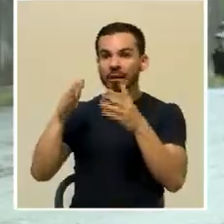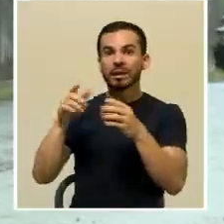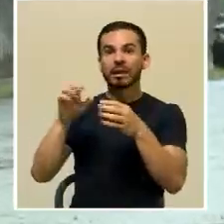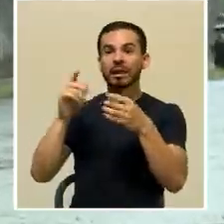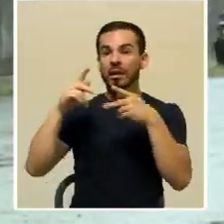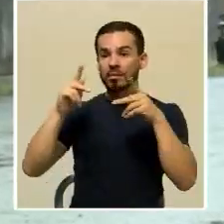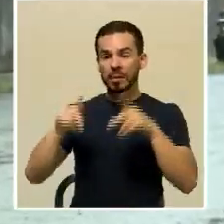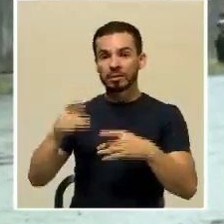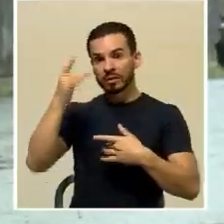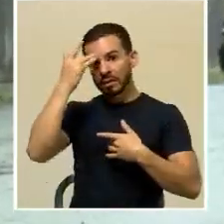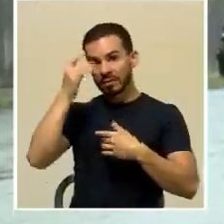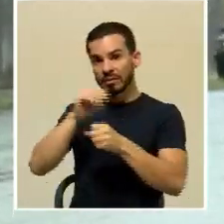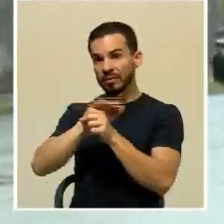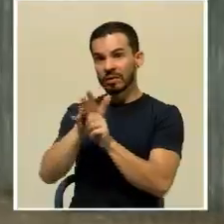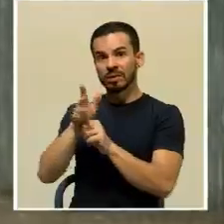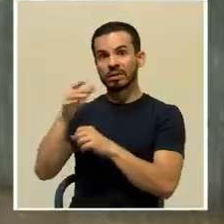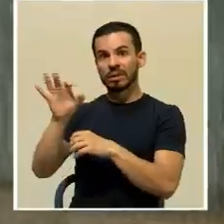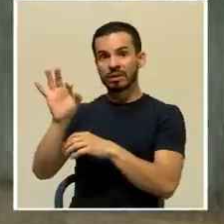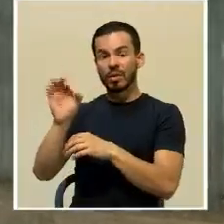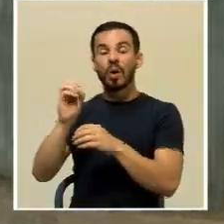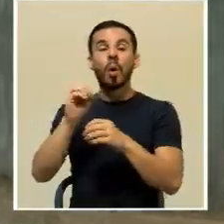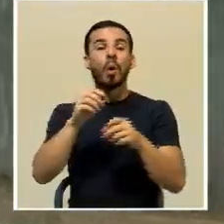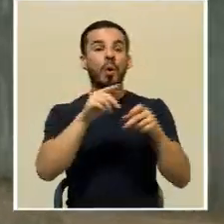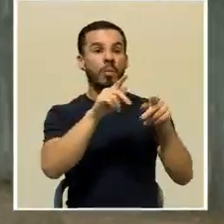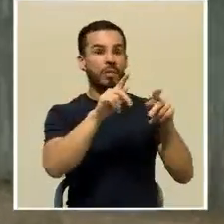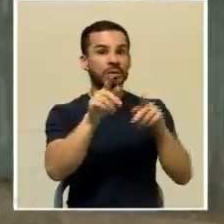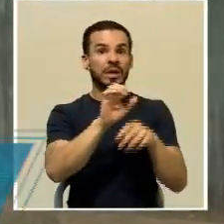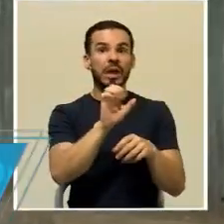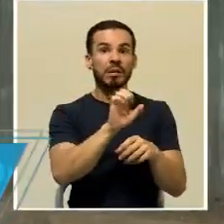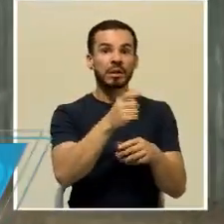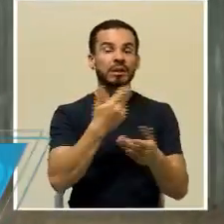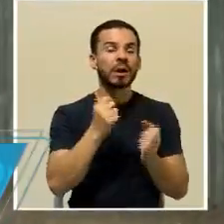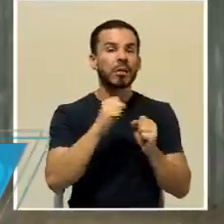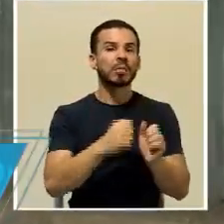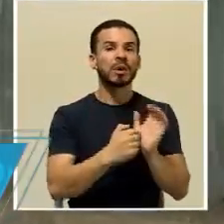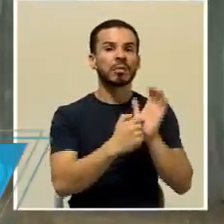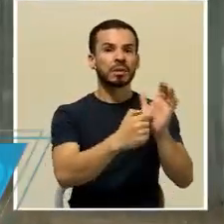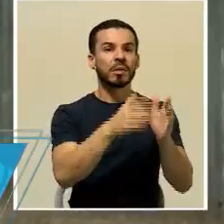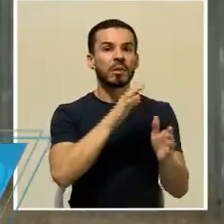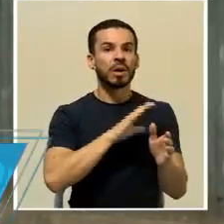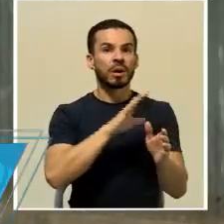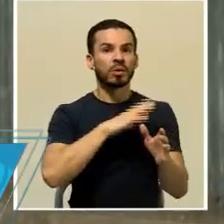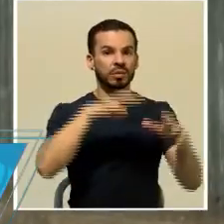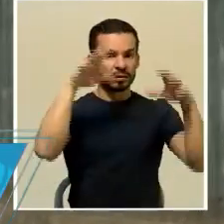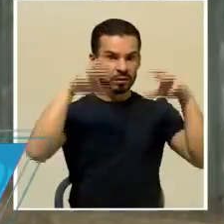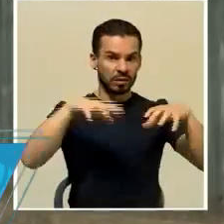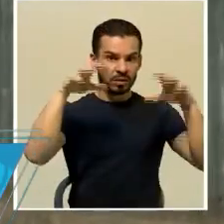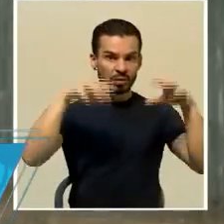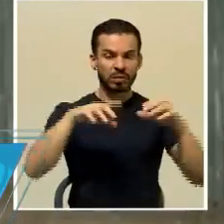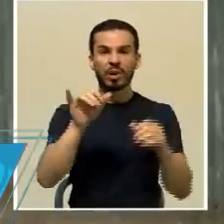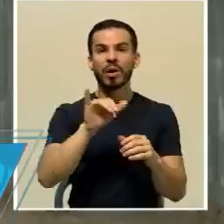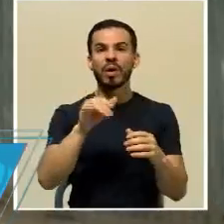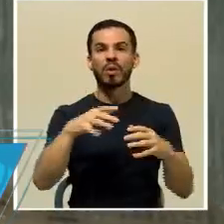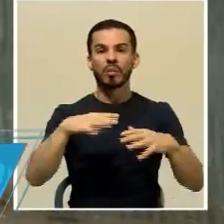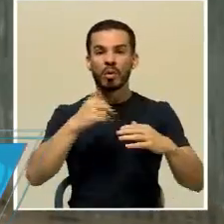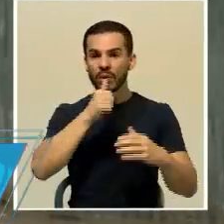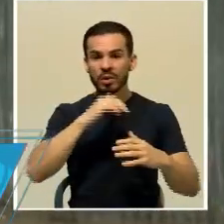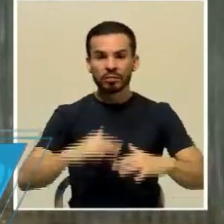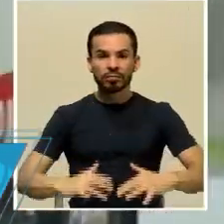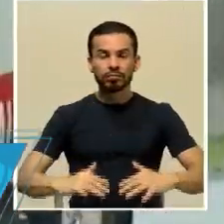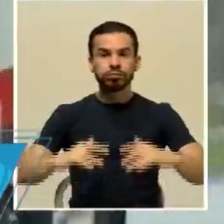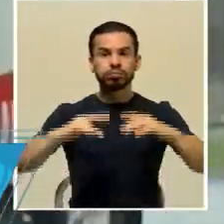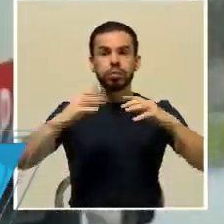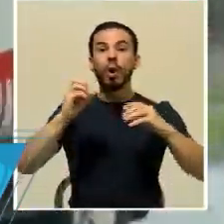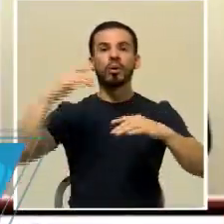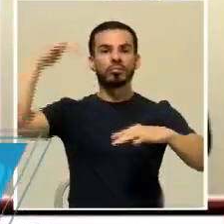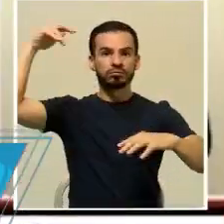relacionadas con la pandemia del COVID-19 o bien por las emergencias que se puedan presentar debido a la condición lluviosa, tales como inundaciones o